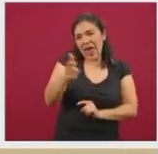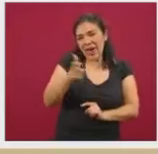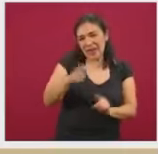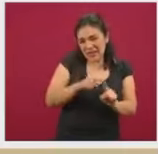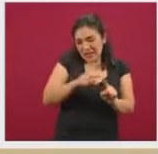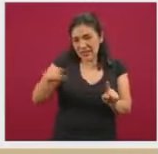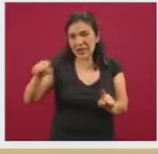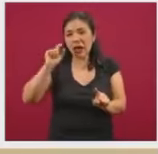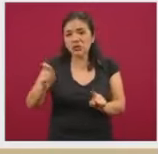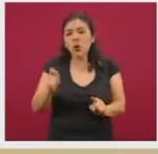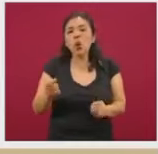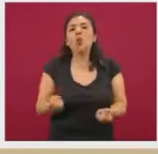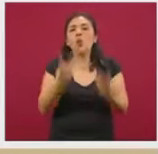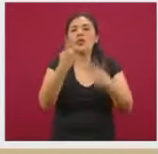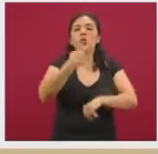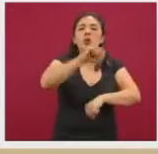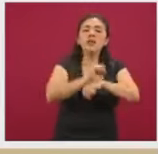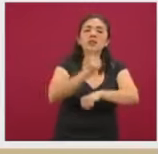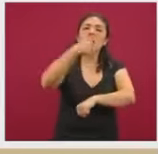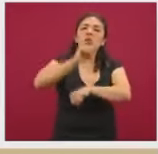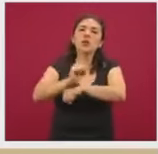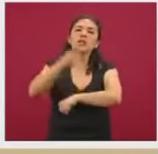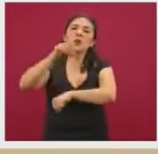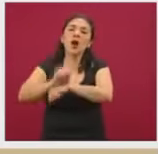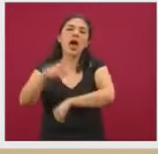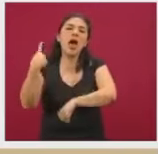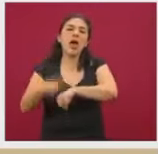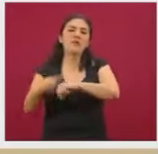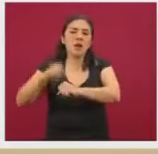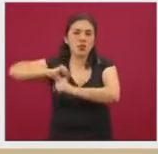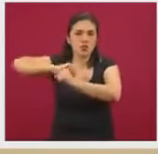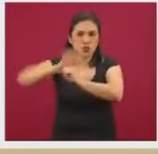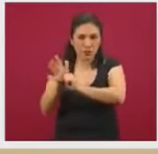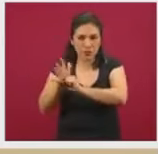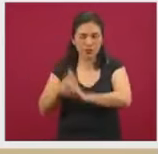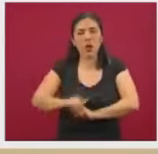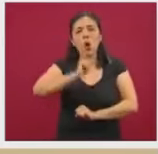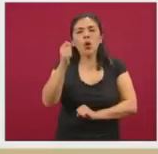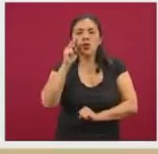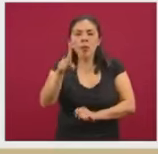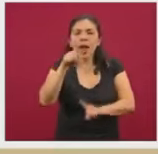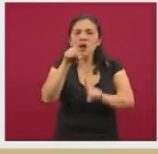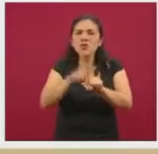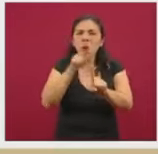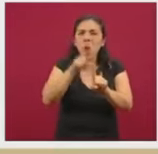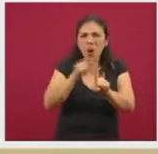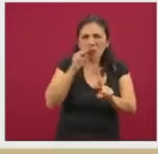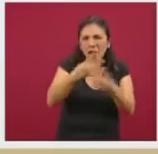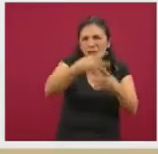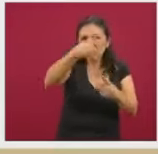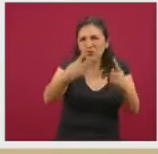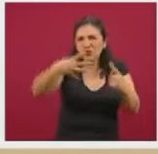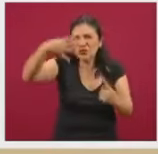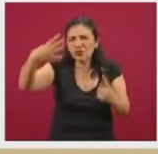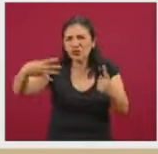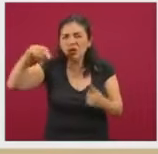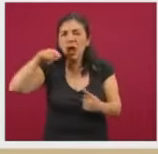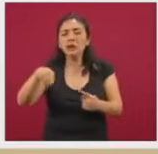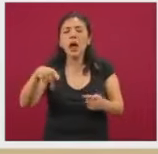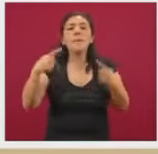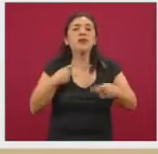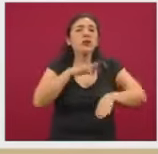tenemos cada una de las semanas epidemiológicas. Y después tenemos en una serie de colores todo lo que es las